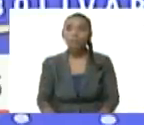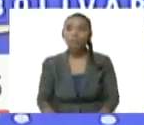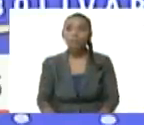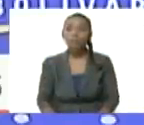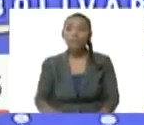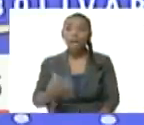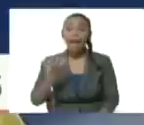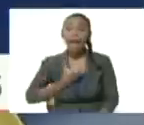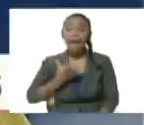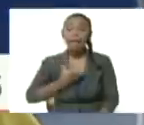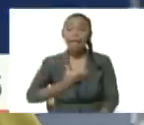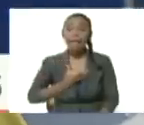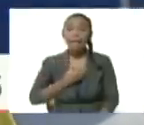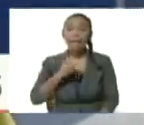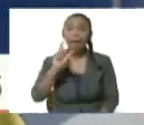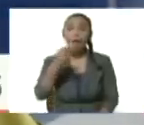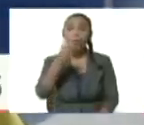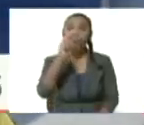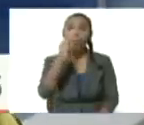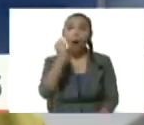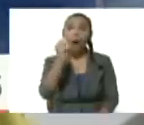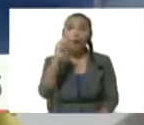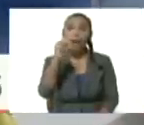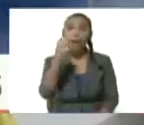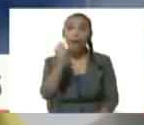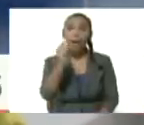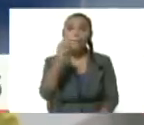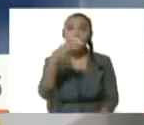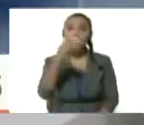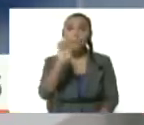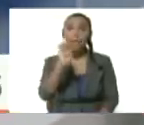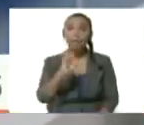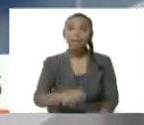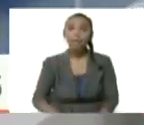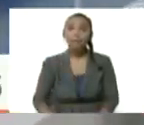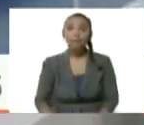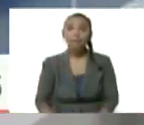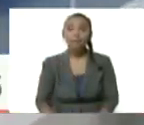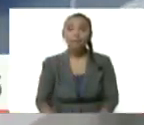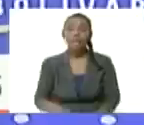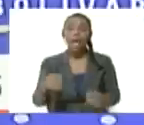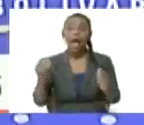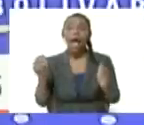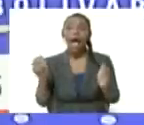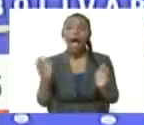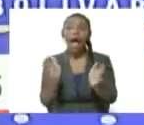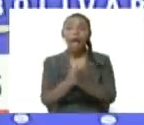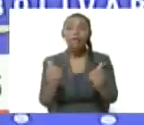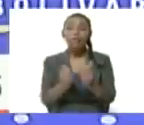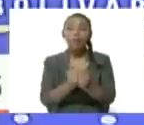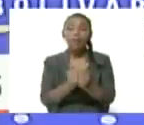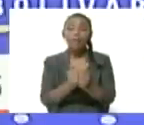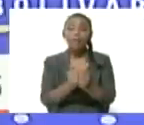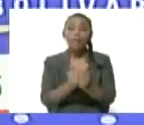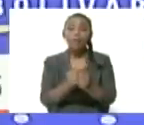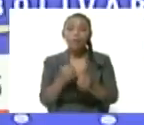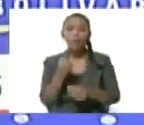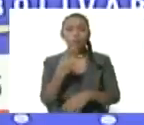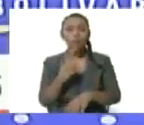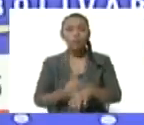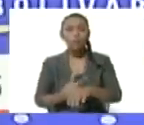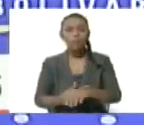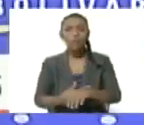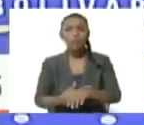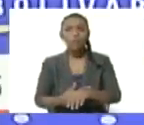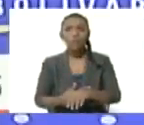El alcalde de Guanape, Valle Guanape, Anzuate, ¿cuántos periodos tienes tú?